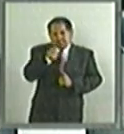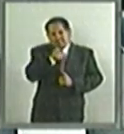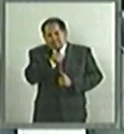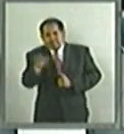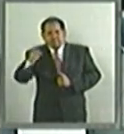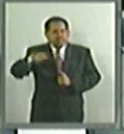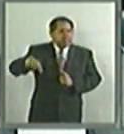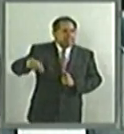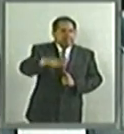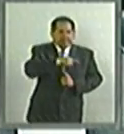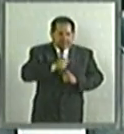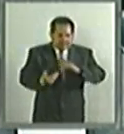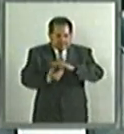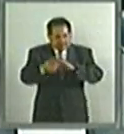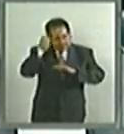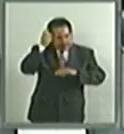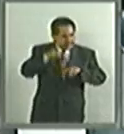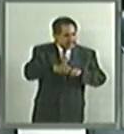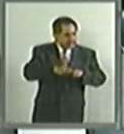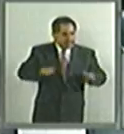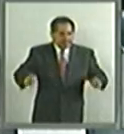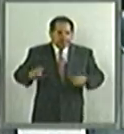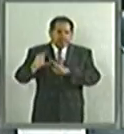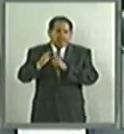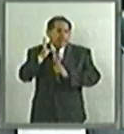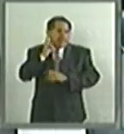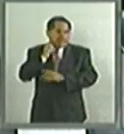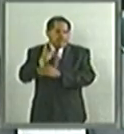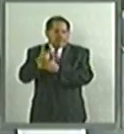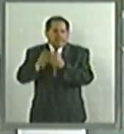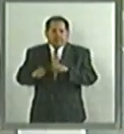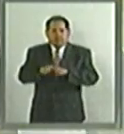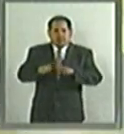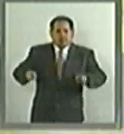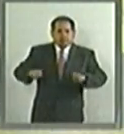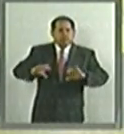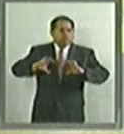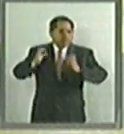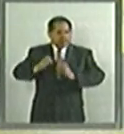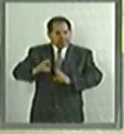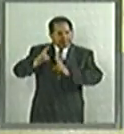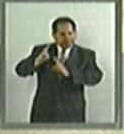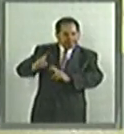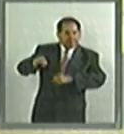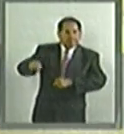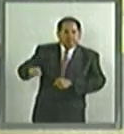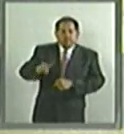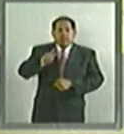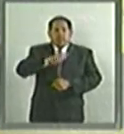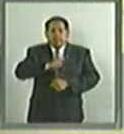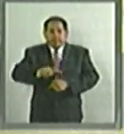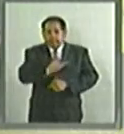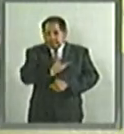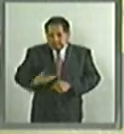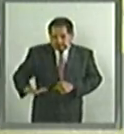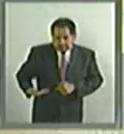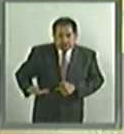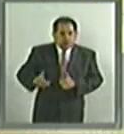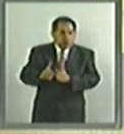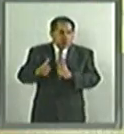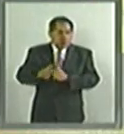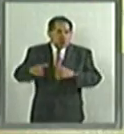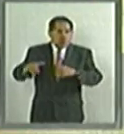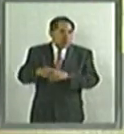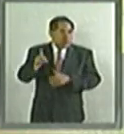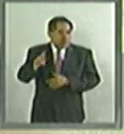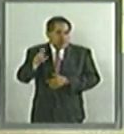legisladores que integran la mesa directiva de la Comisión Permanente del Congreso de la Unión, de la vicepresidenta y diputada del Grupo